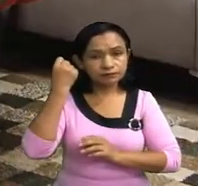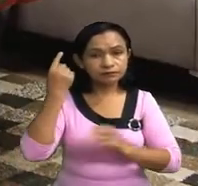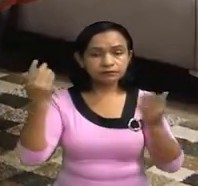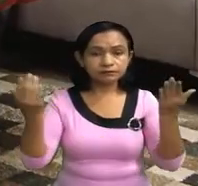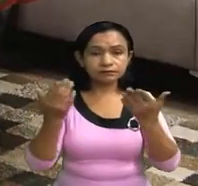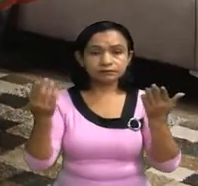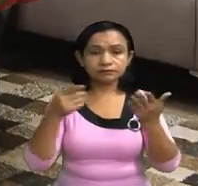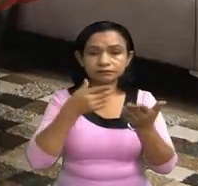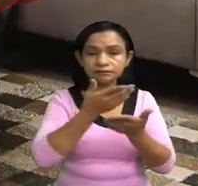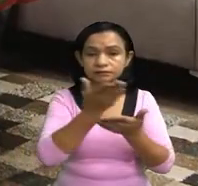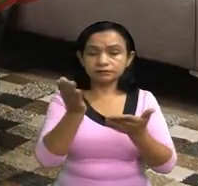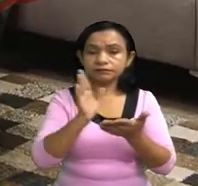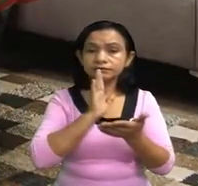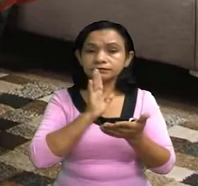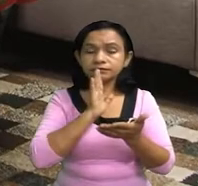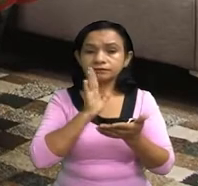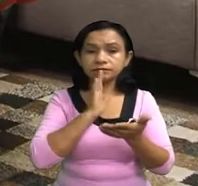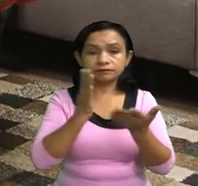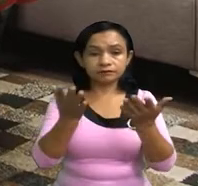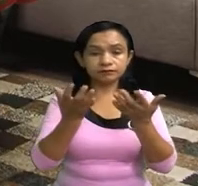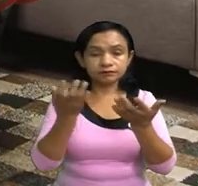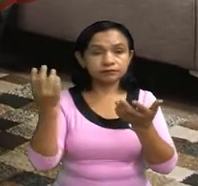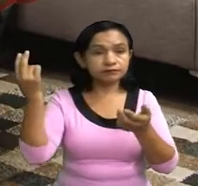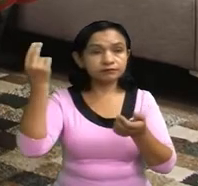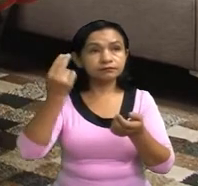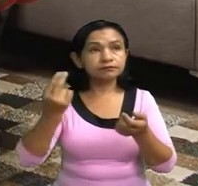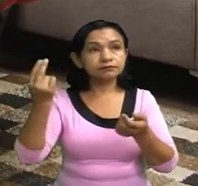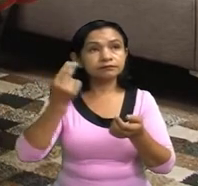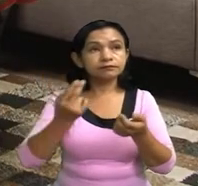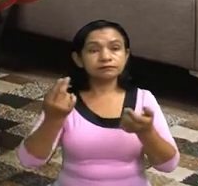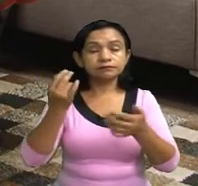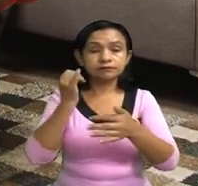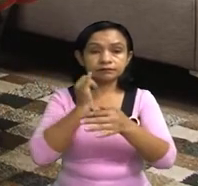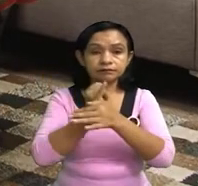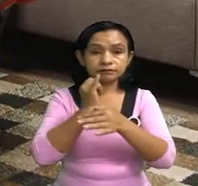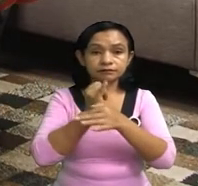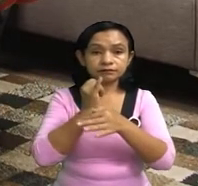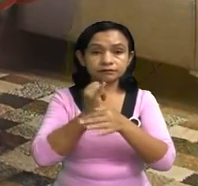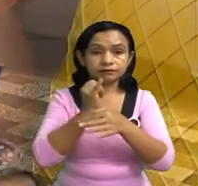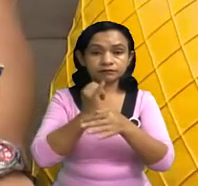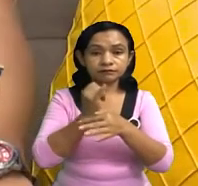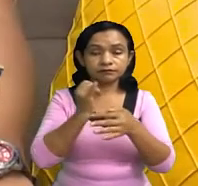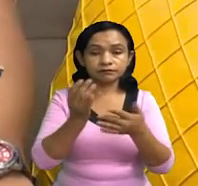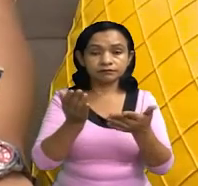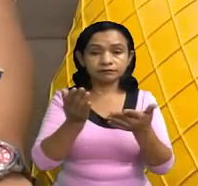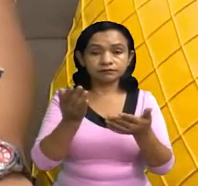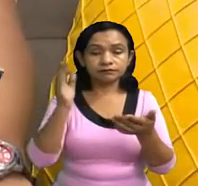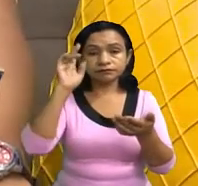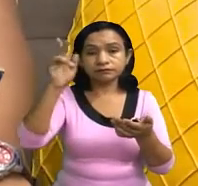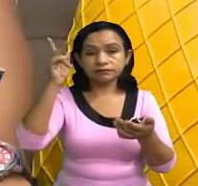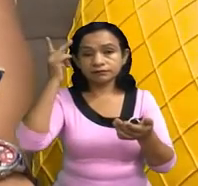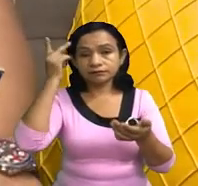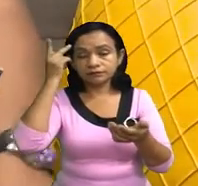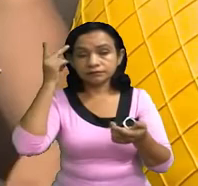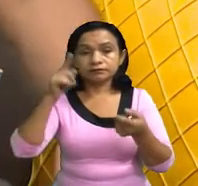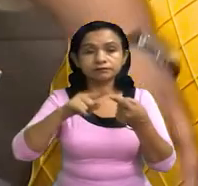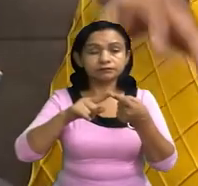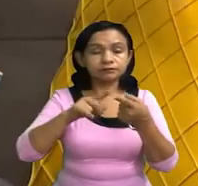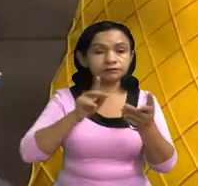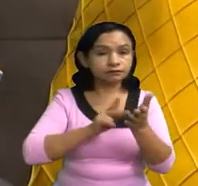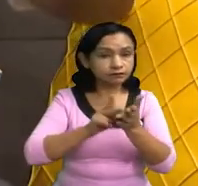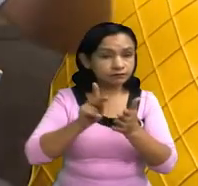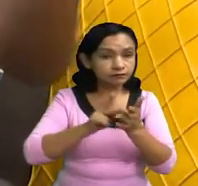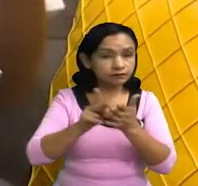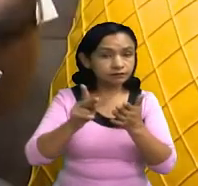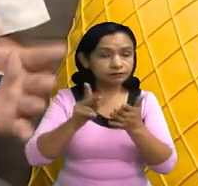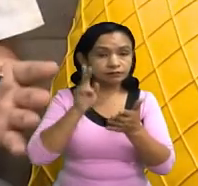ustedes plantean a partir de la demanda de utilizar los templos con fines políticos, con fines partidarios, y